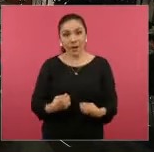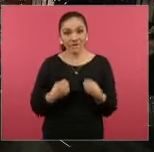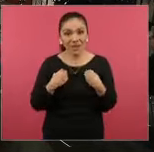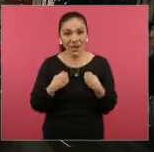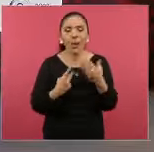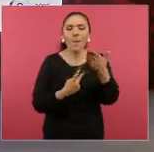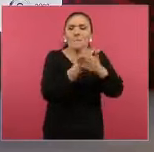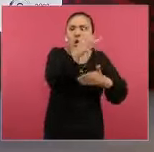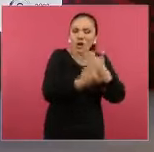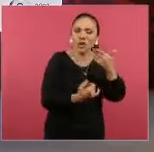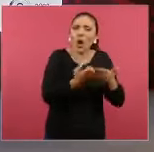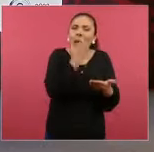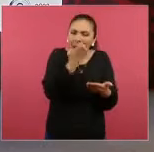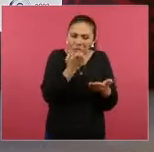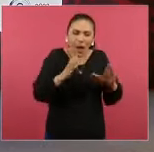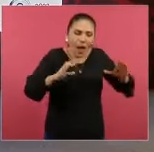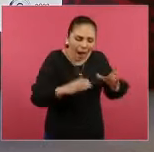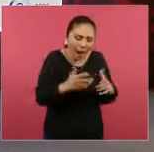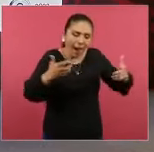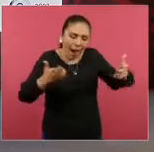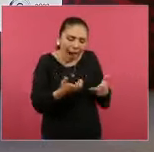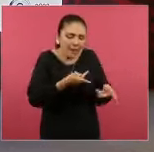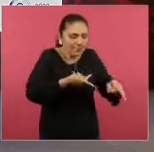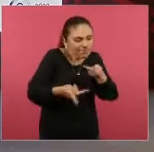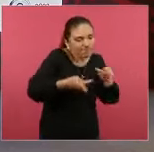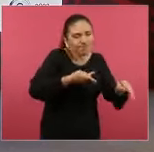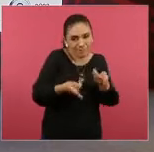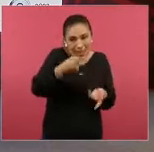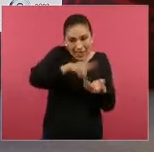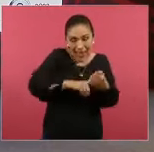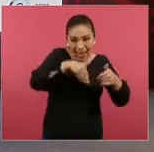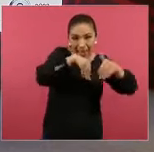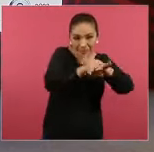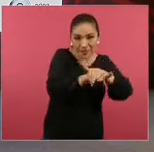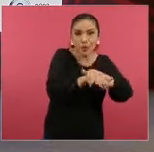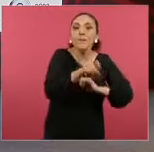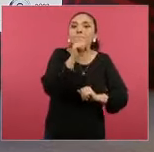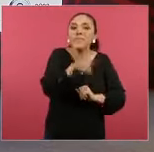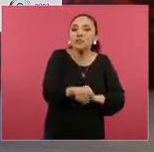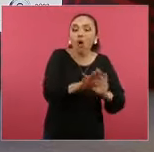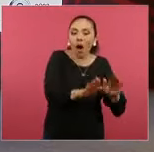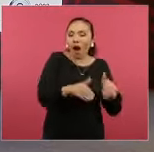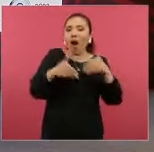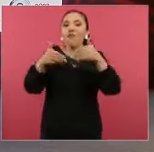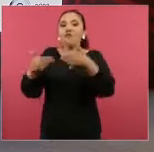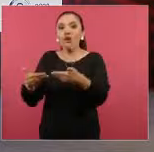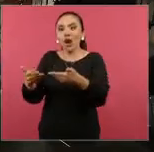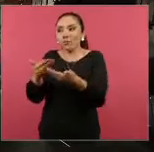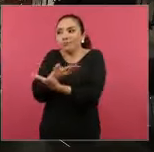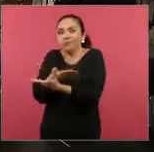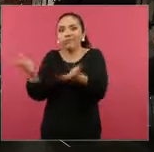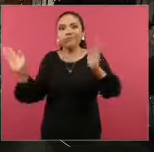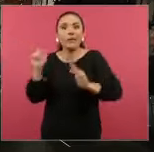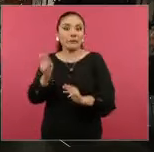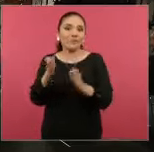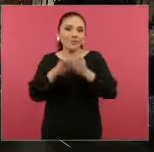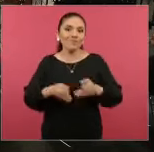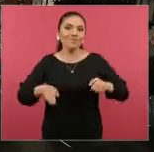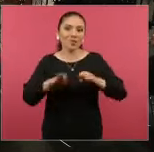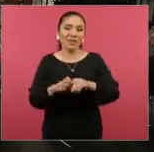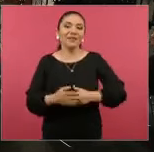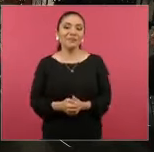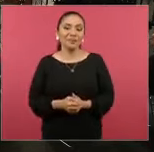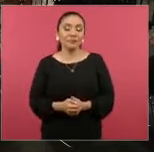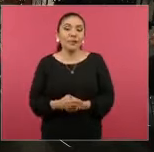migraron, no solamente presentamos productos o evidencias en la escuela, sino que tienen un impacto más allá. Valoramos